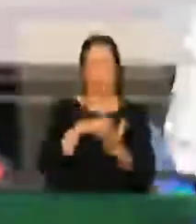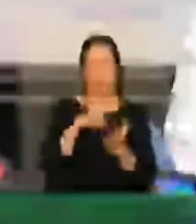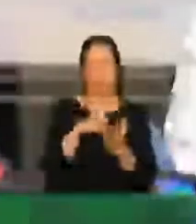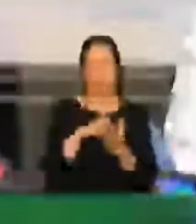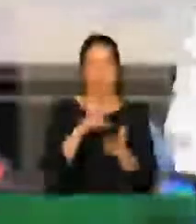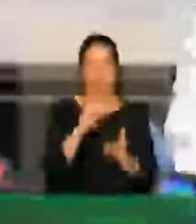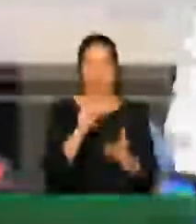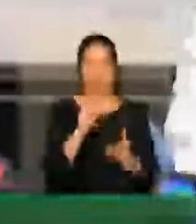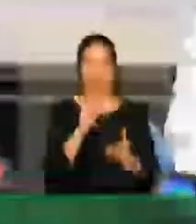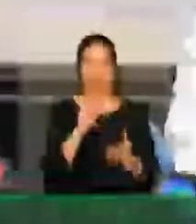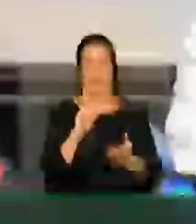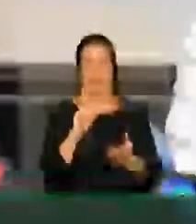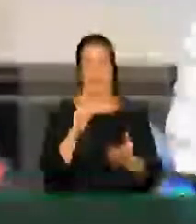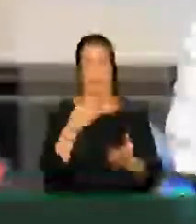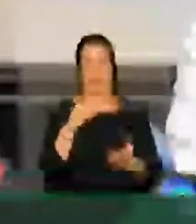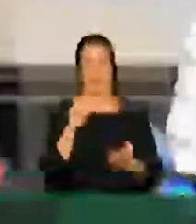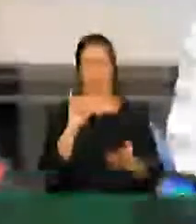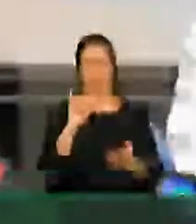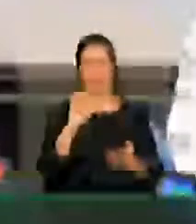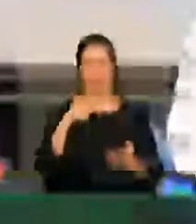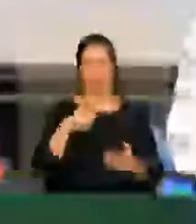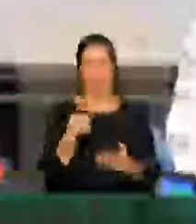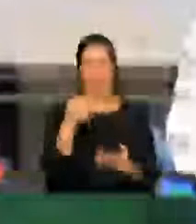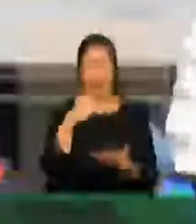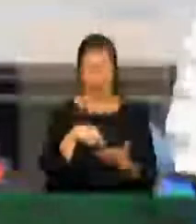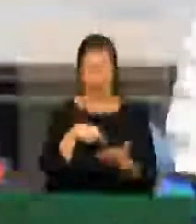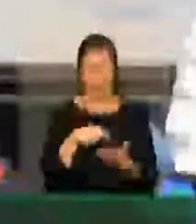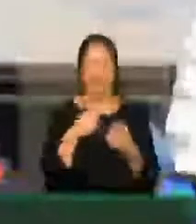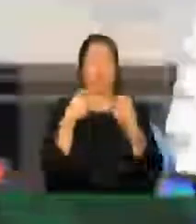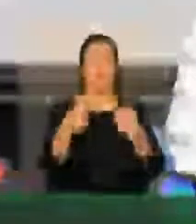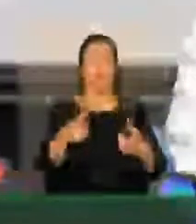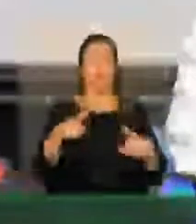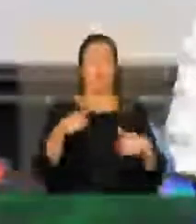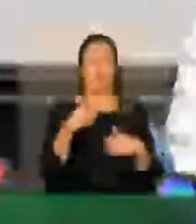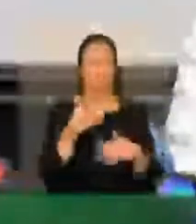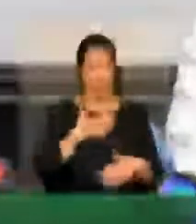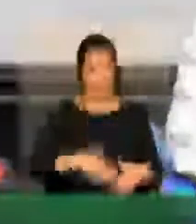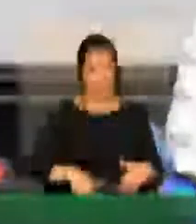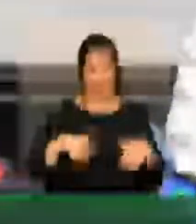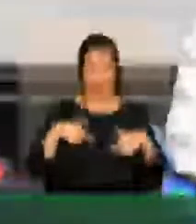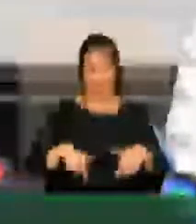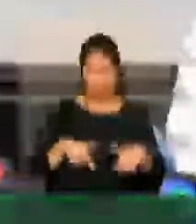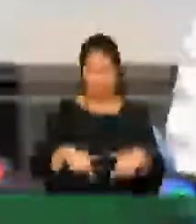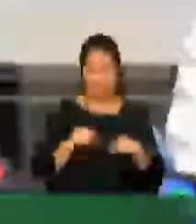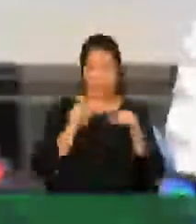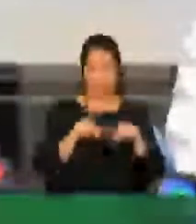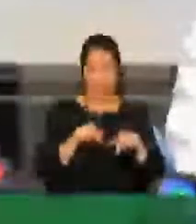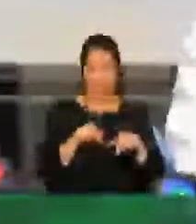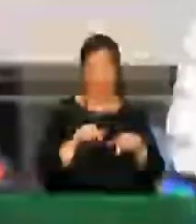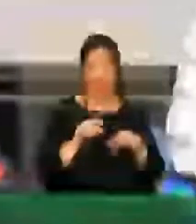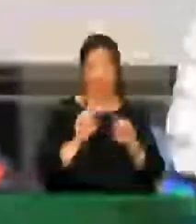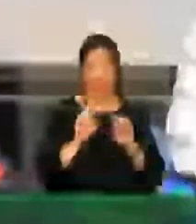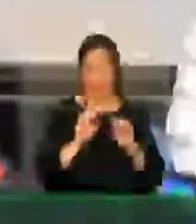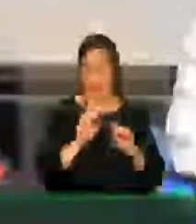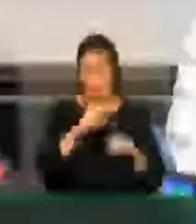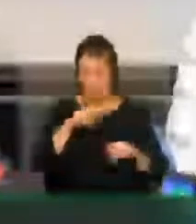aquí, que yo le doy la tranquilidad al señor intendente y a todo Salto que no solamente lo vamos a mantener,